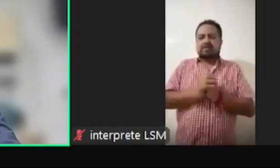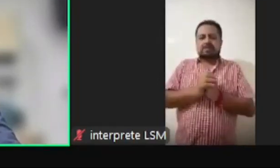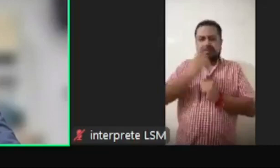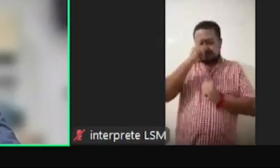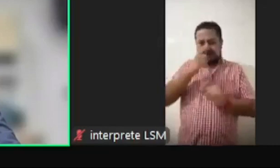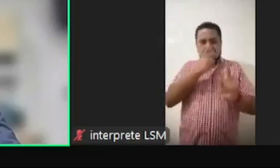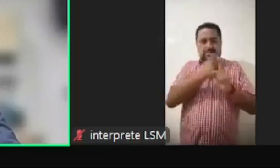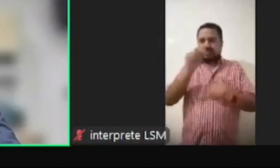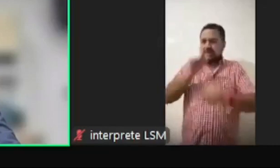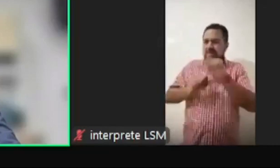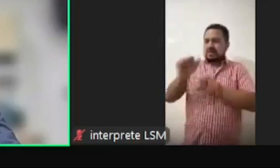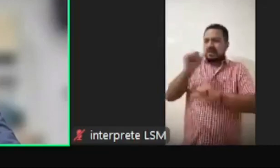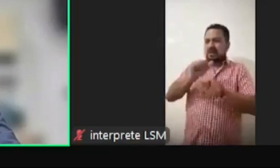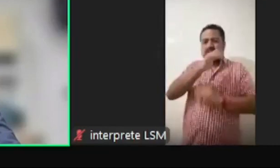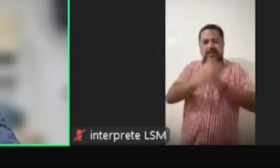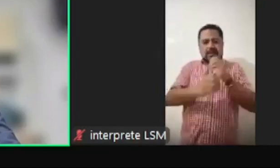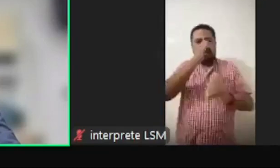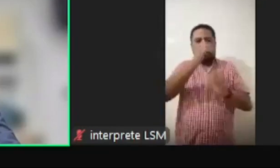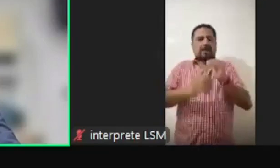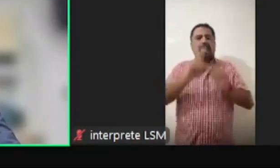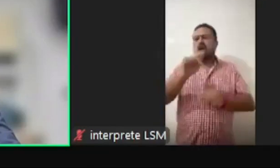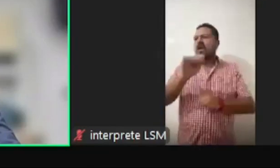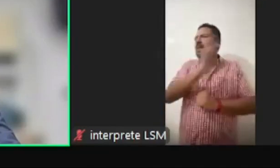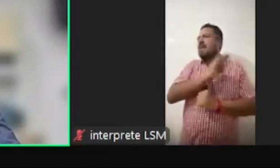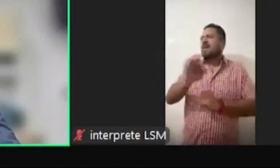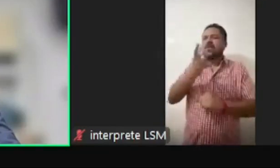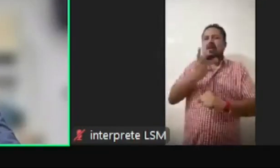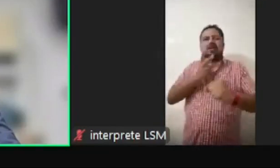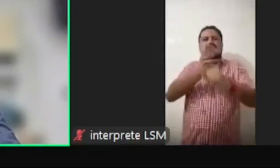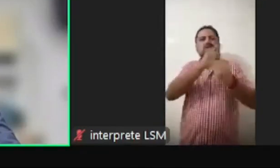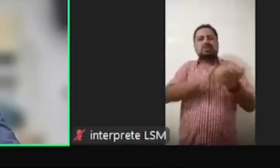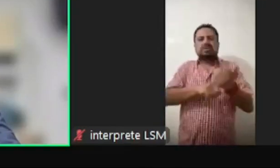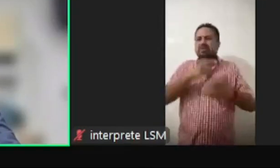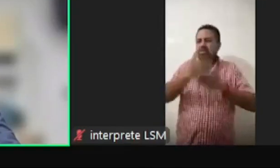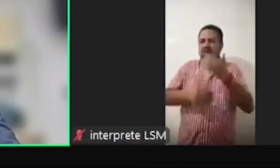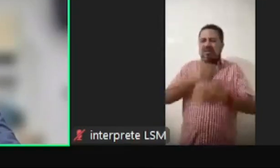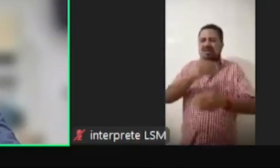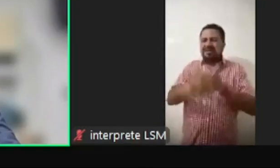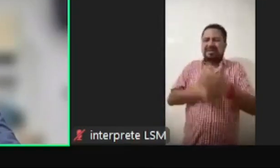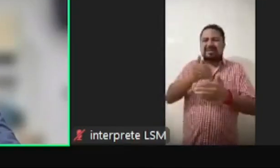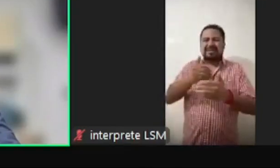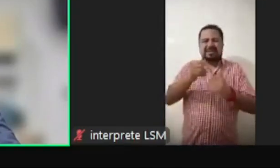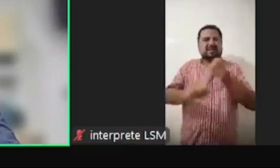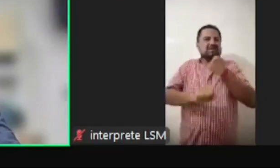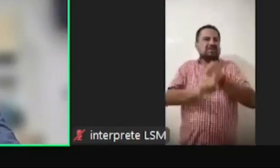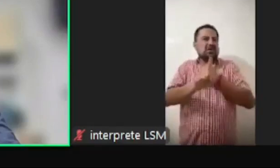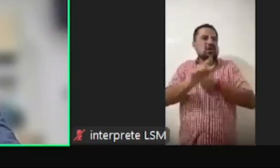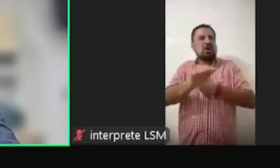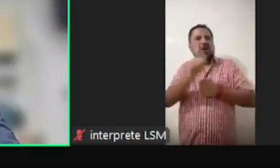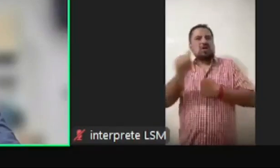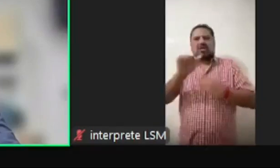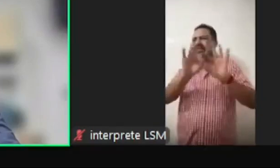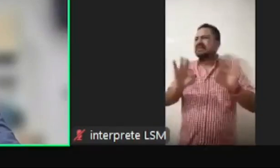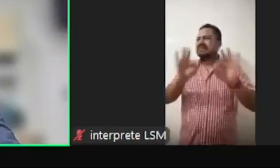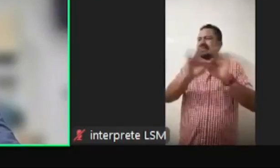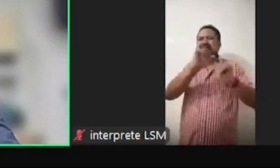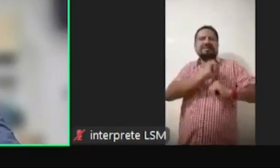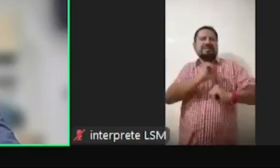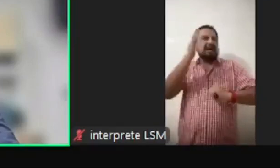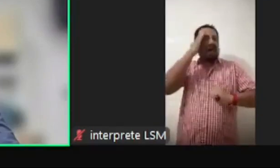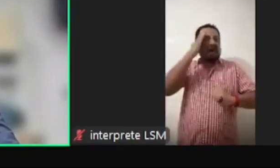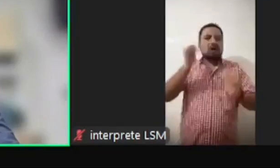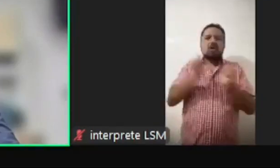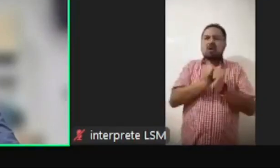ha fenecido. Por tanto, no sería posible reponer el procedimiento sin que con ello se genere afectación a otros principios que deben regir las